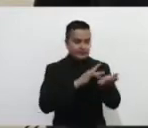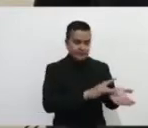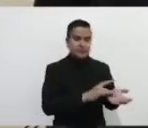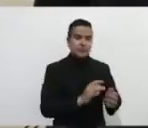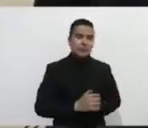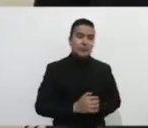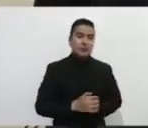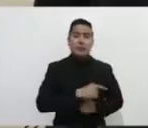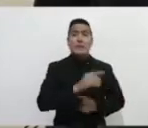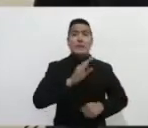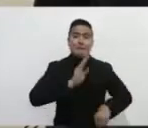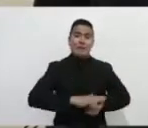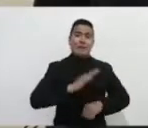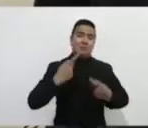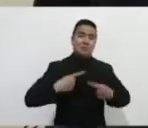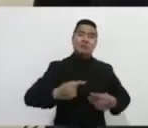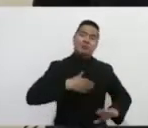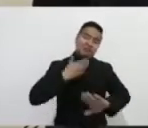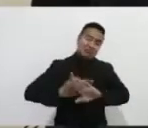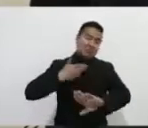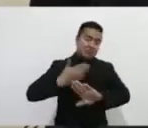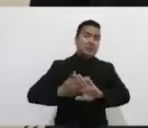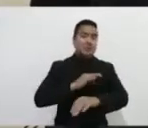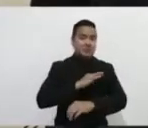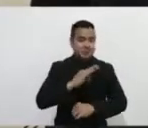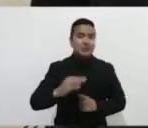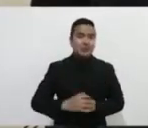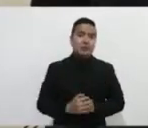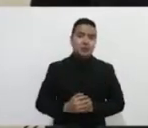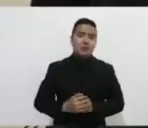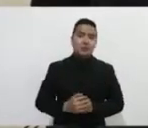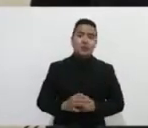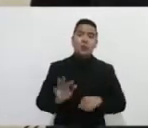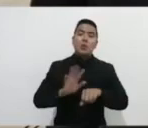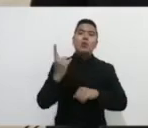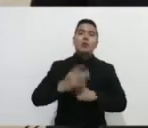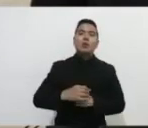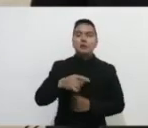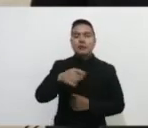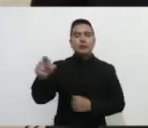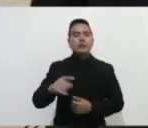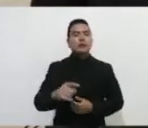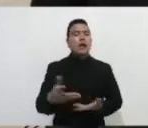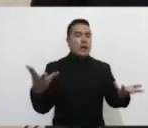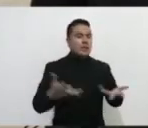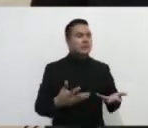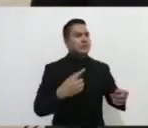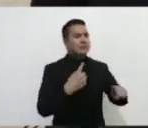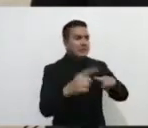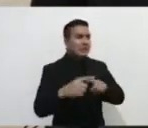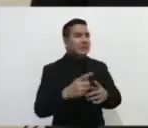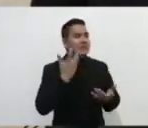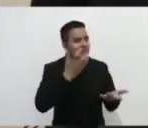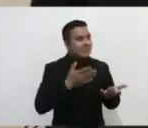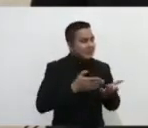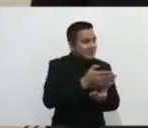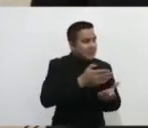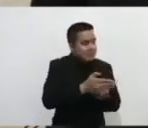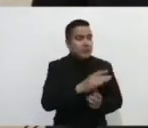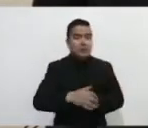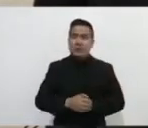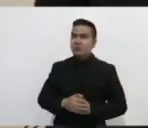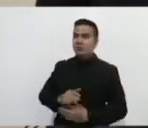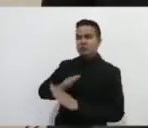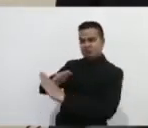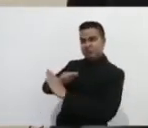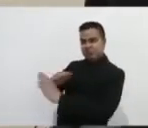pues entonces más violencia se puede generar porque están ahí estas mujeres participando y buscando acceder a un cargo de